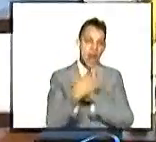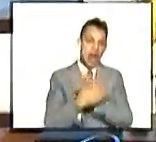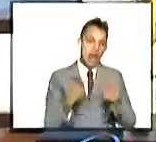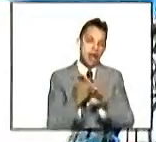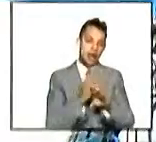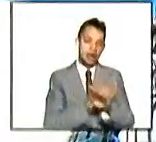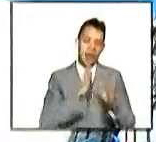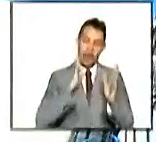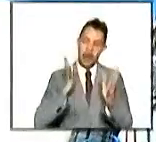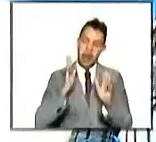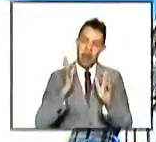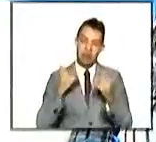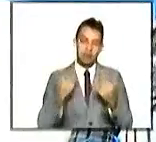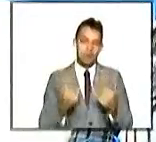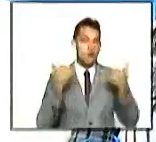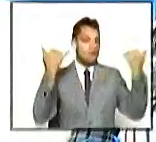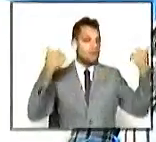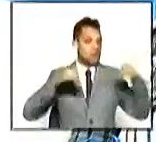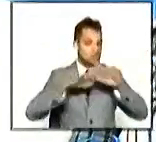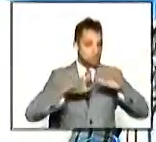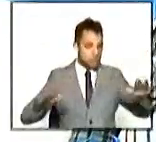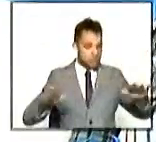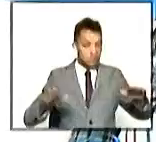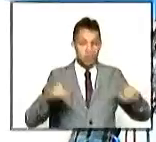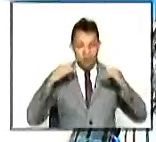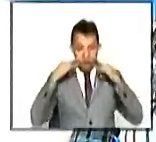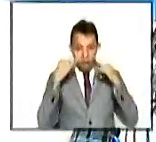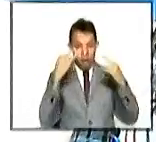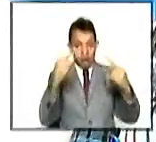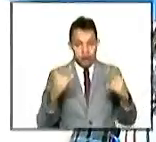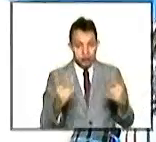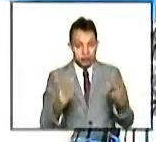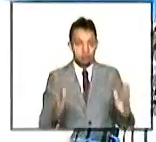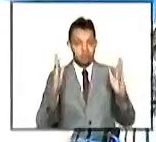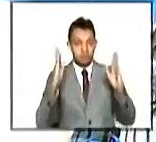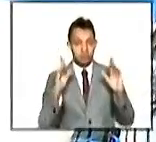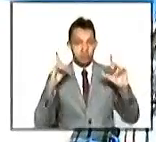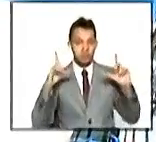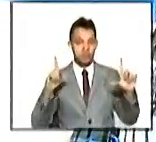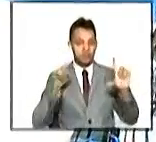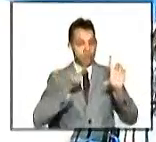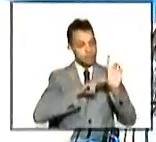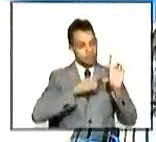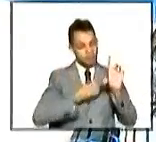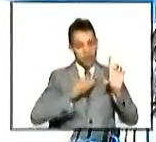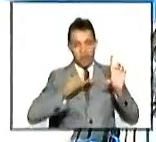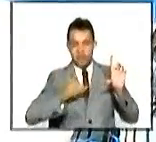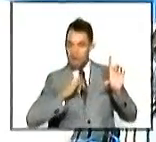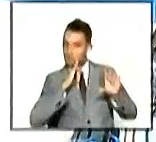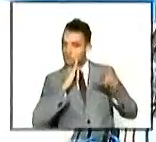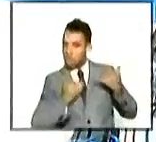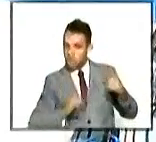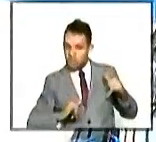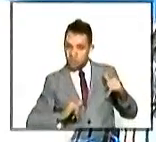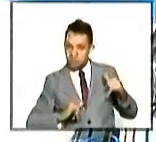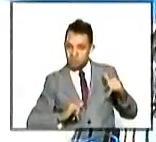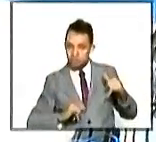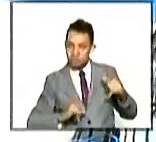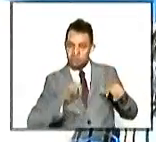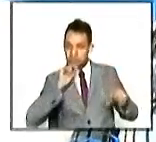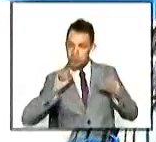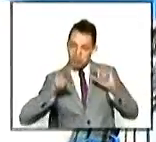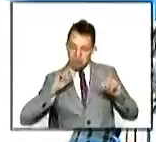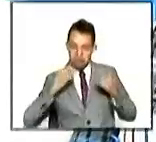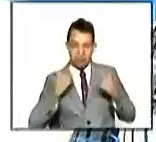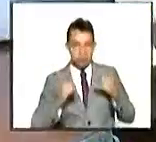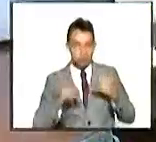principio. Bueno, no, todas cosas interesantes, creemos que sea así, pero el programa se nos fue muy rápido con muy pocas preguntas que pudimos sacar al